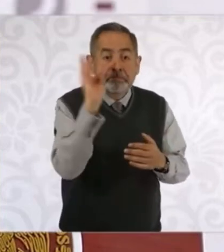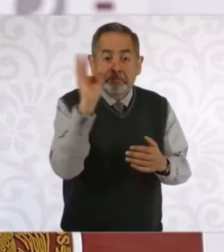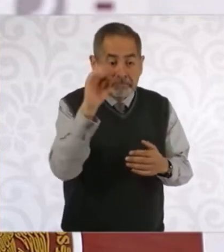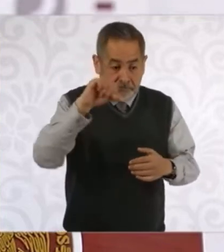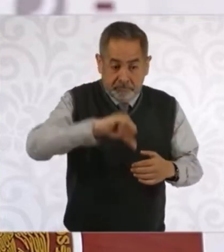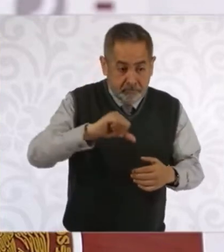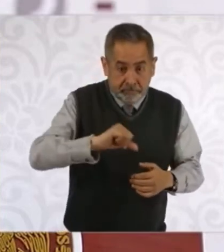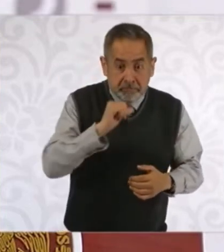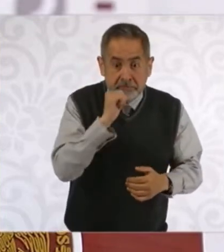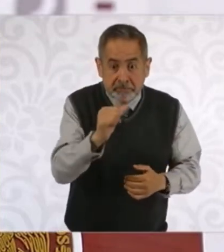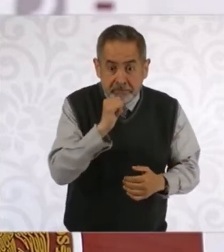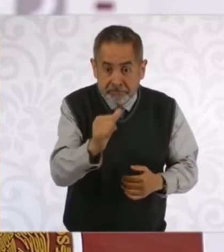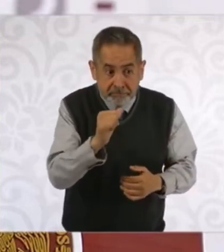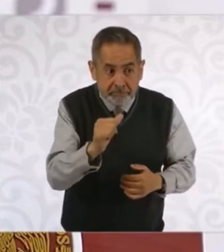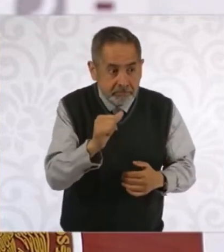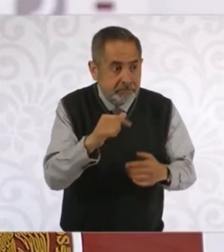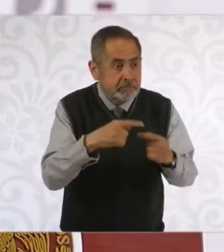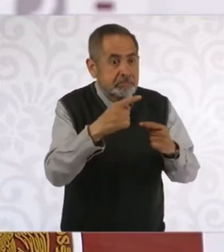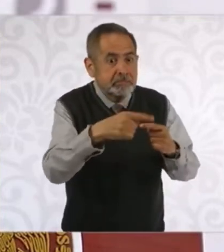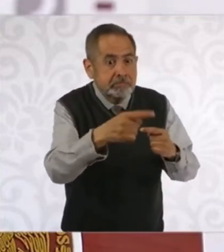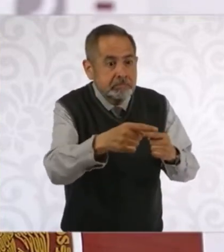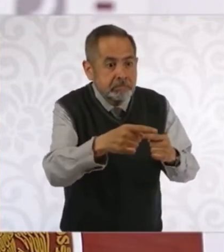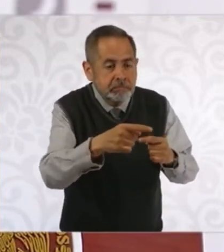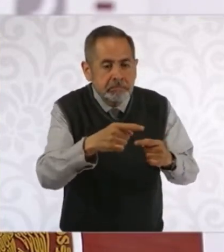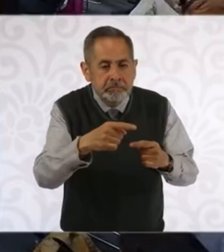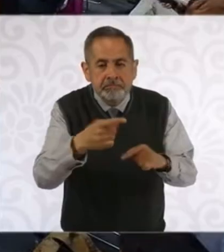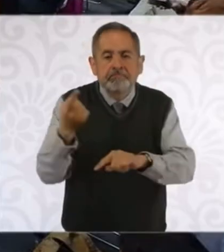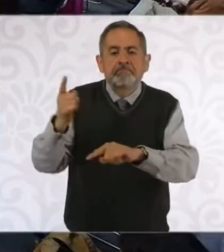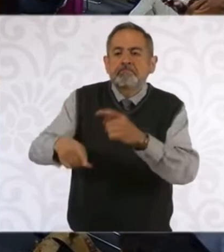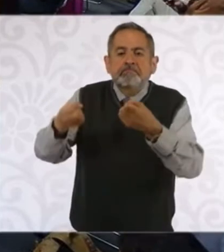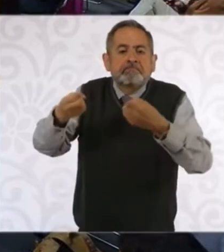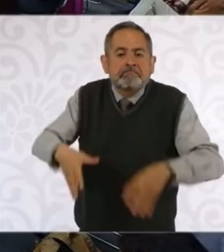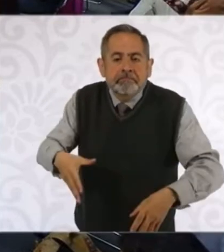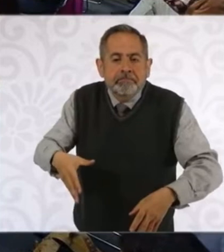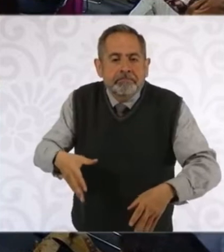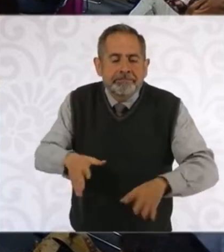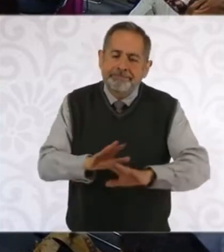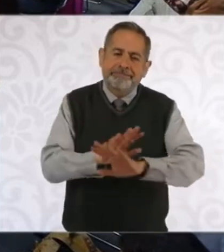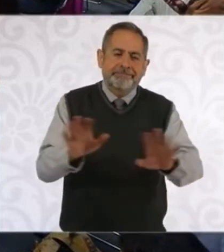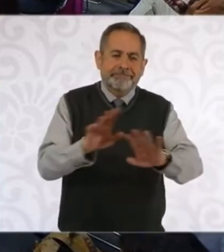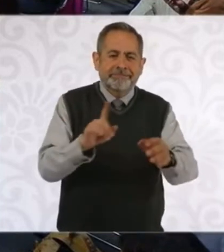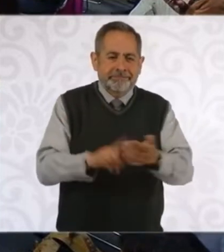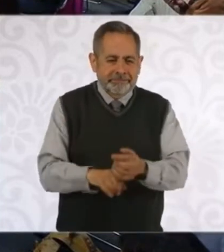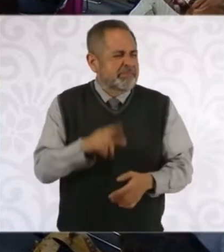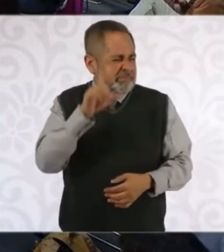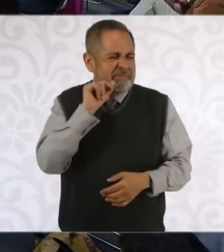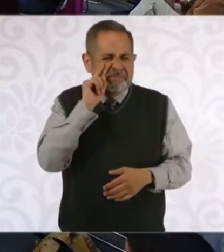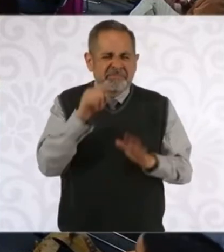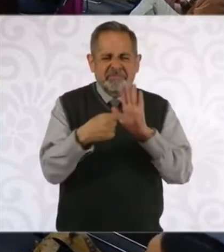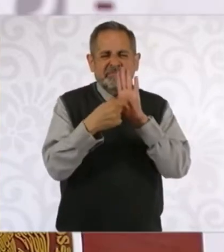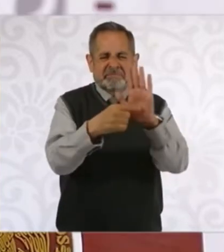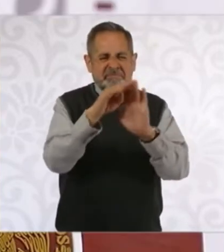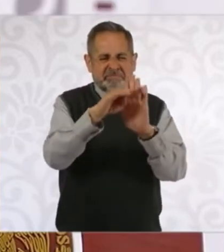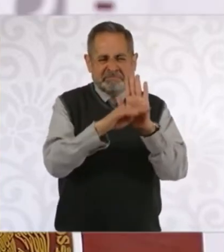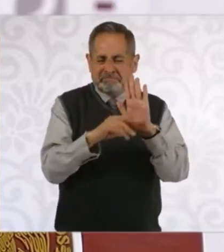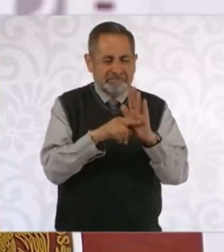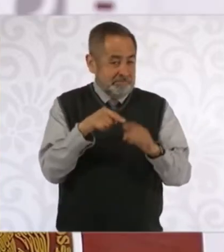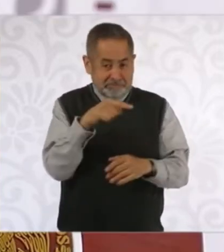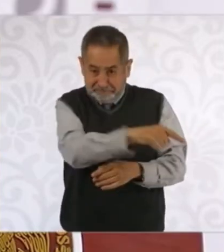un montón de dinero. A ver si luego pone. Mañana lo presentamos porque hoy no lo traigo, pero